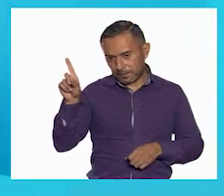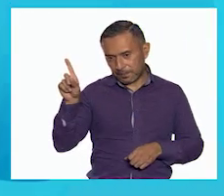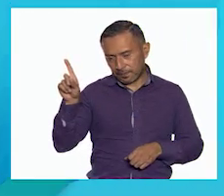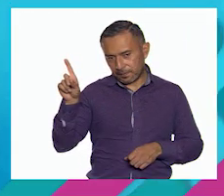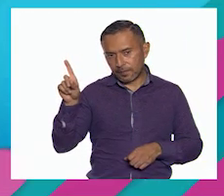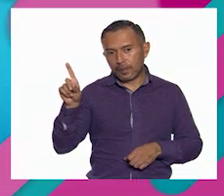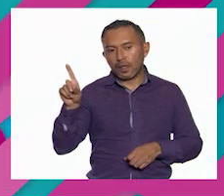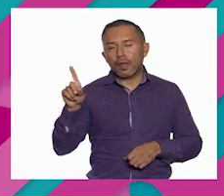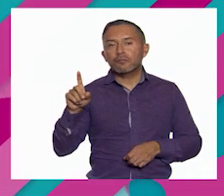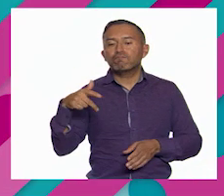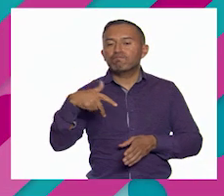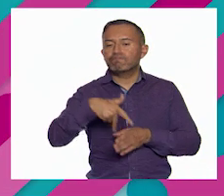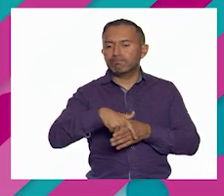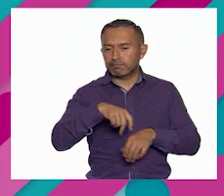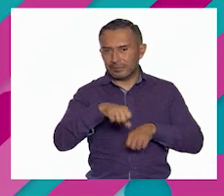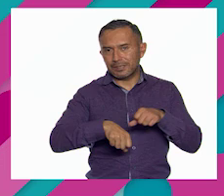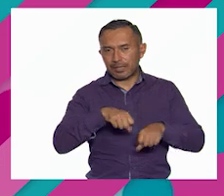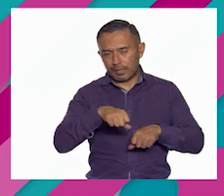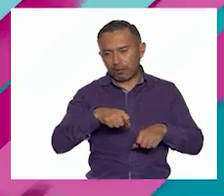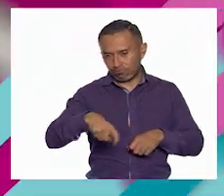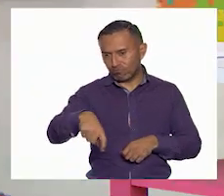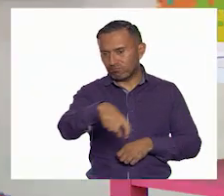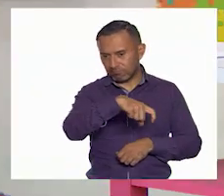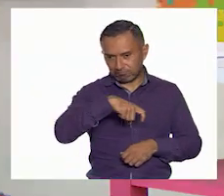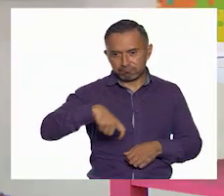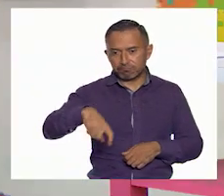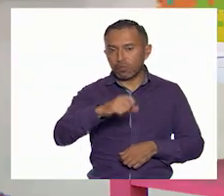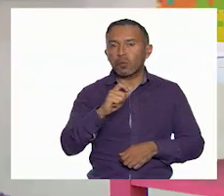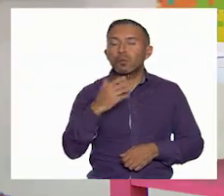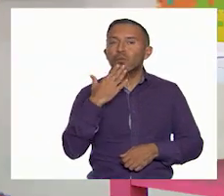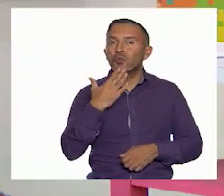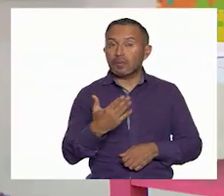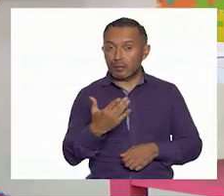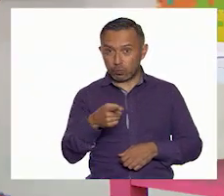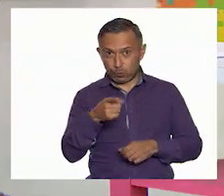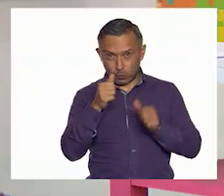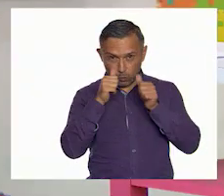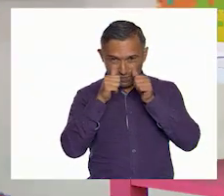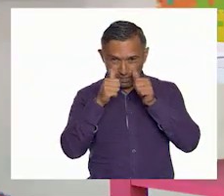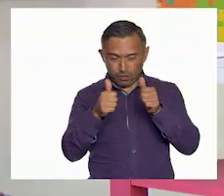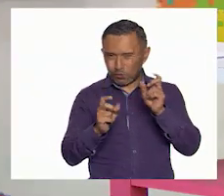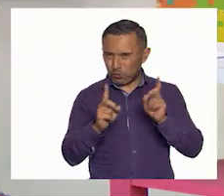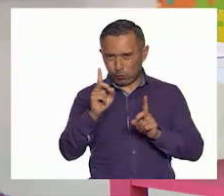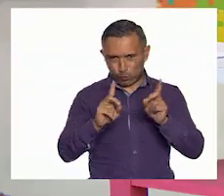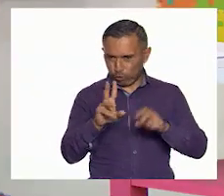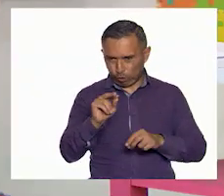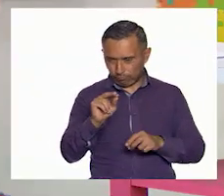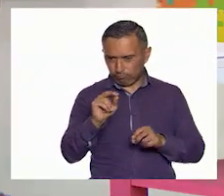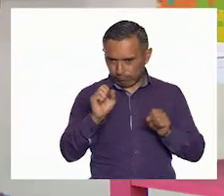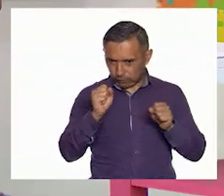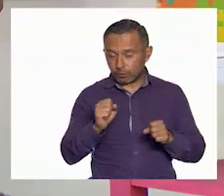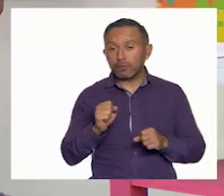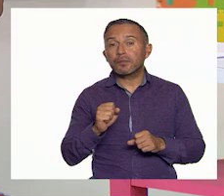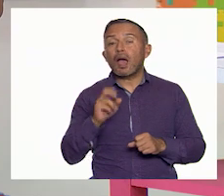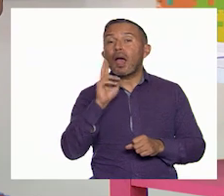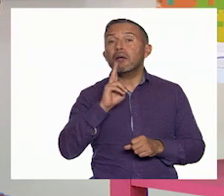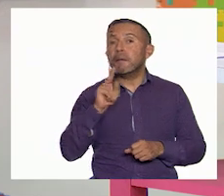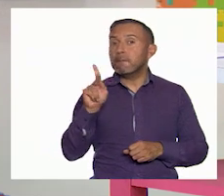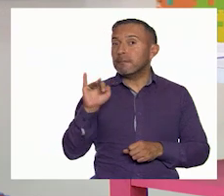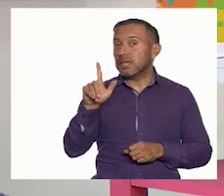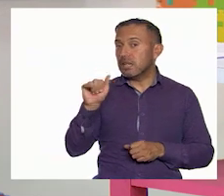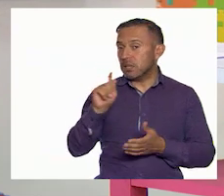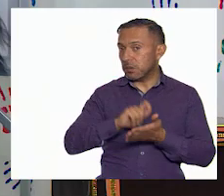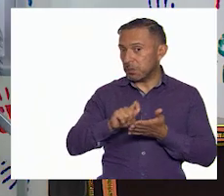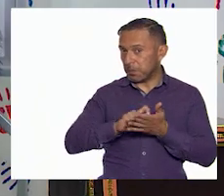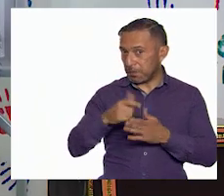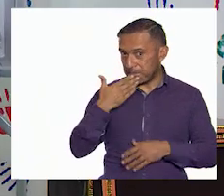Andar en bicicleta. Muy bien, concéntrate, no dudes y vamos a observar si Pili lo escribió